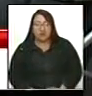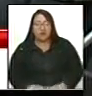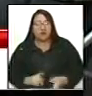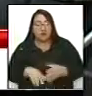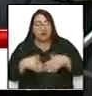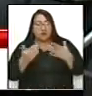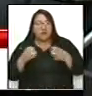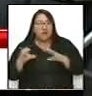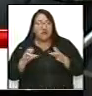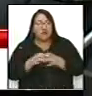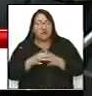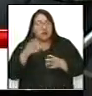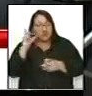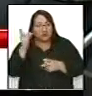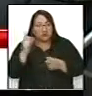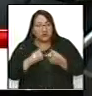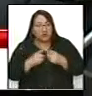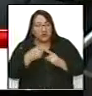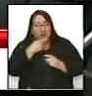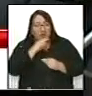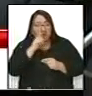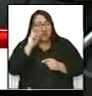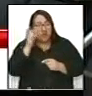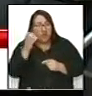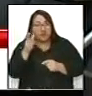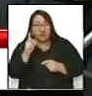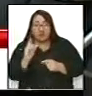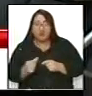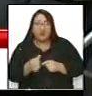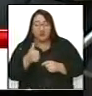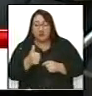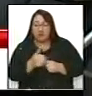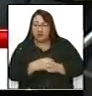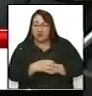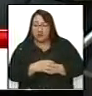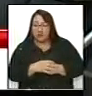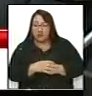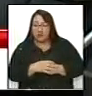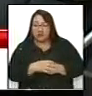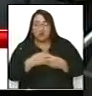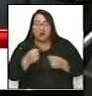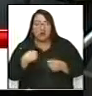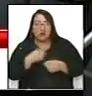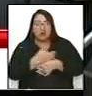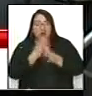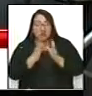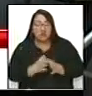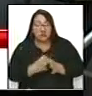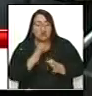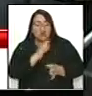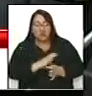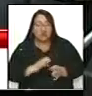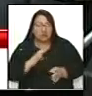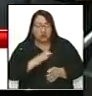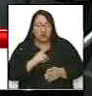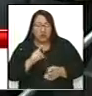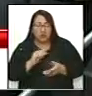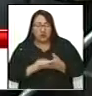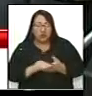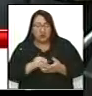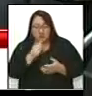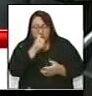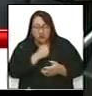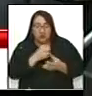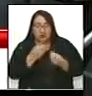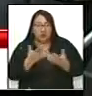fomentar un liderazgo desde la mujer? Yo creo que está en principio desde el cómo vamos a formar unas conciencias cada vez más